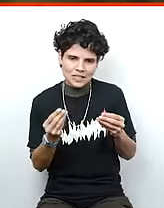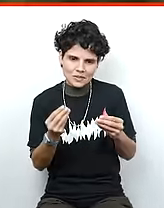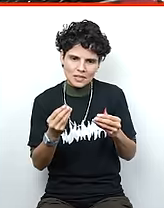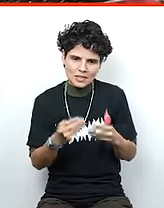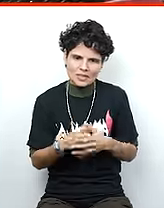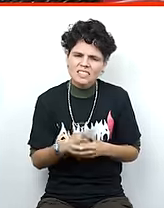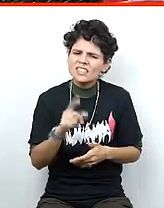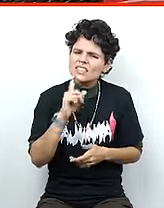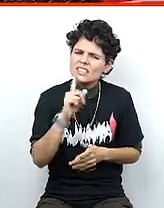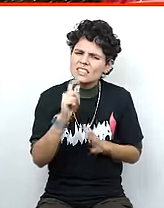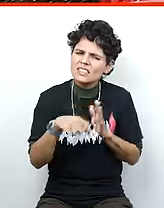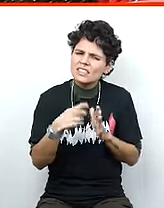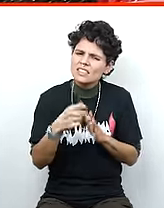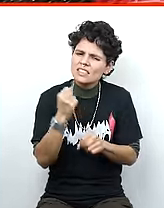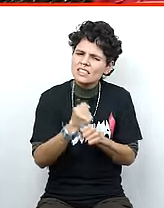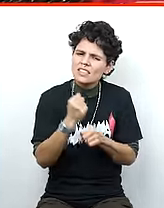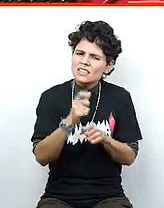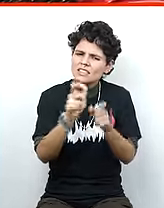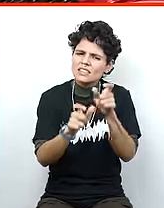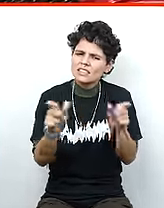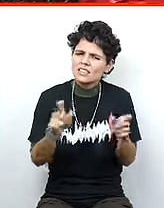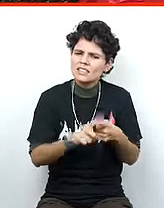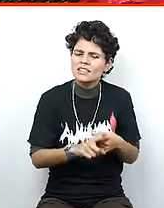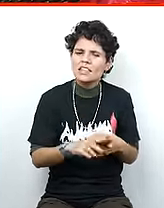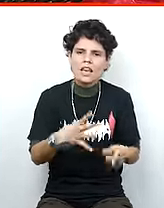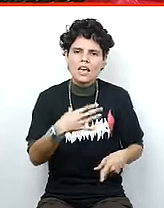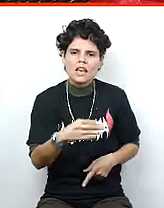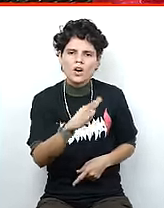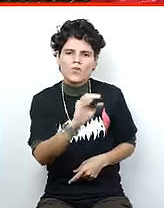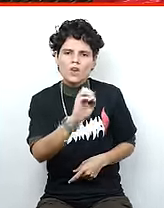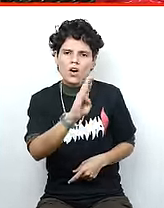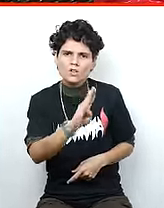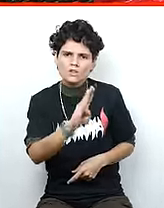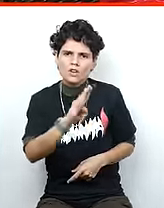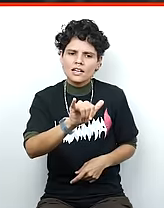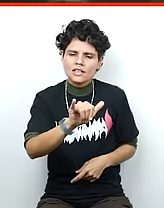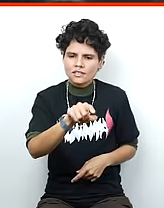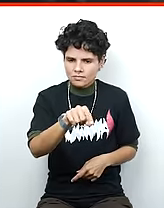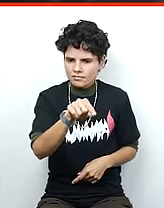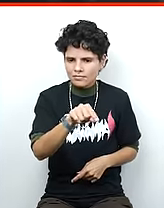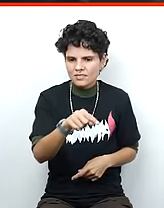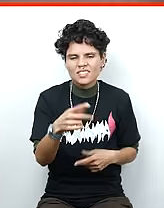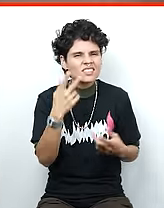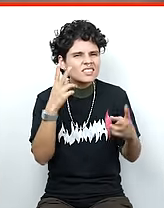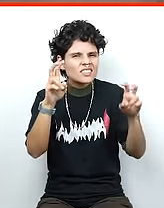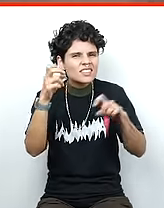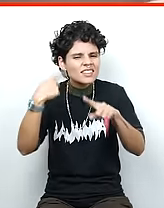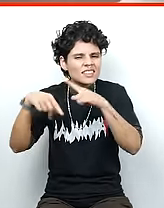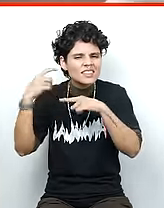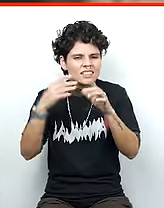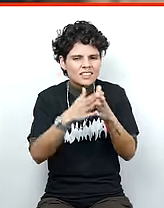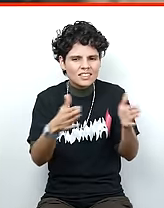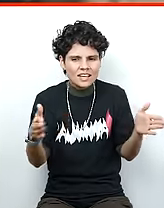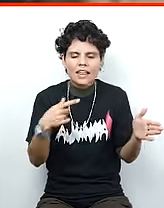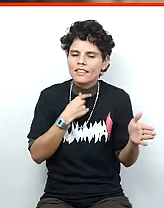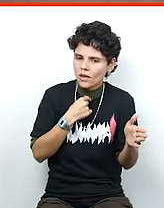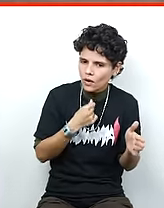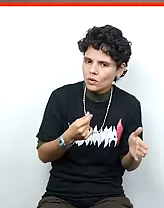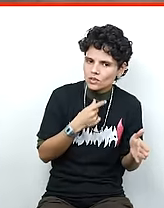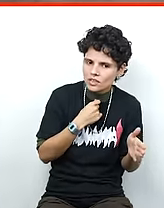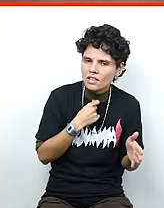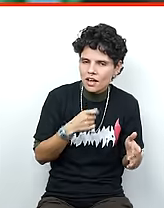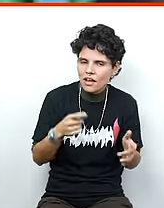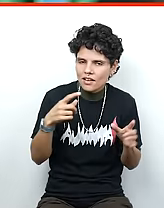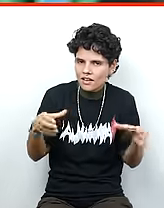Charles. ¿Quién trabaja ahí? El hijo de Bob Marley, Kimani Marley. ¿Y de qué se trata? De unos gangsters. Ah, ¿te gustan las